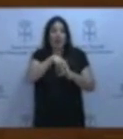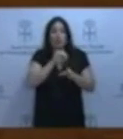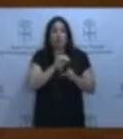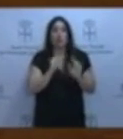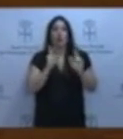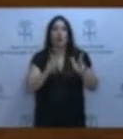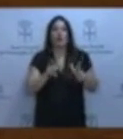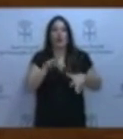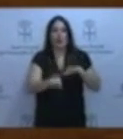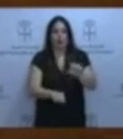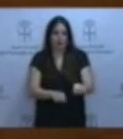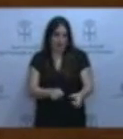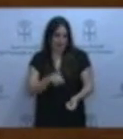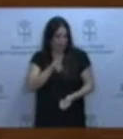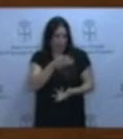Reconquista.